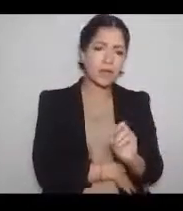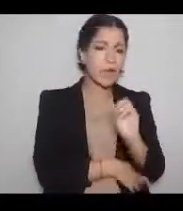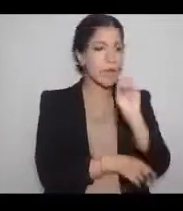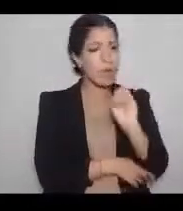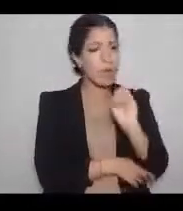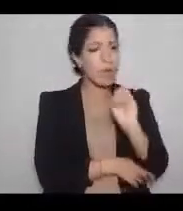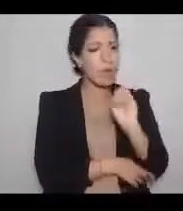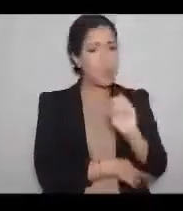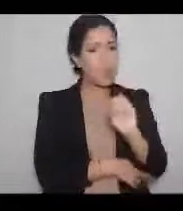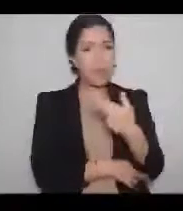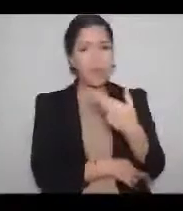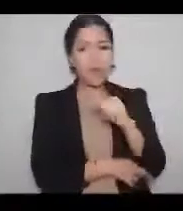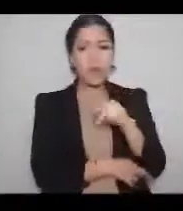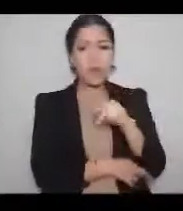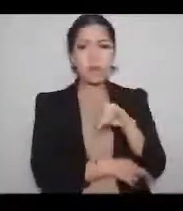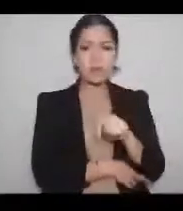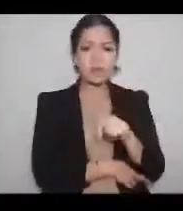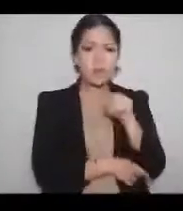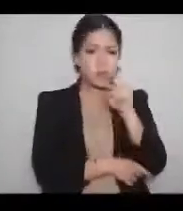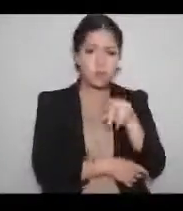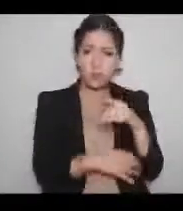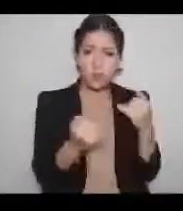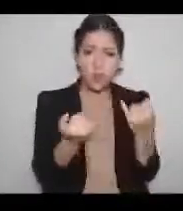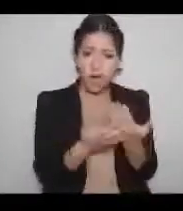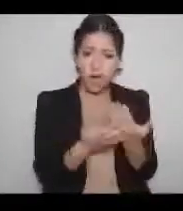Fuiste Hamlet.